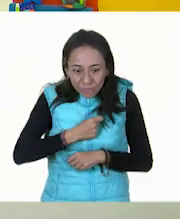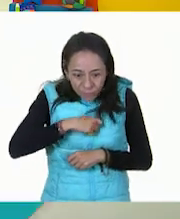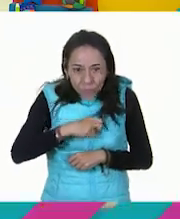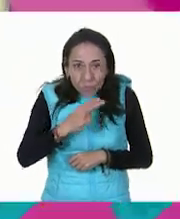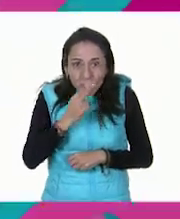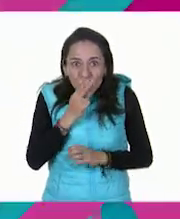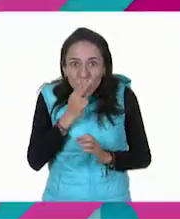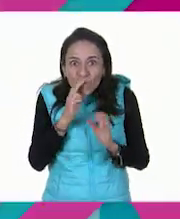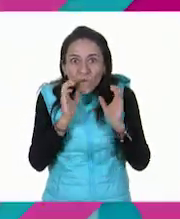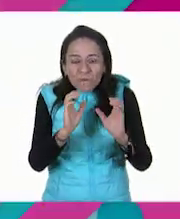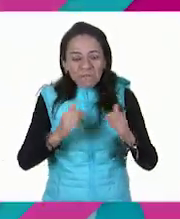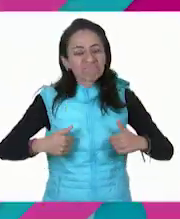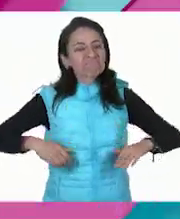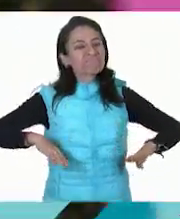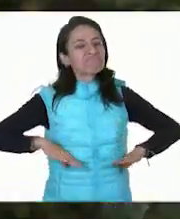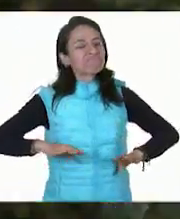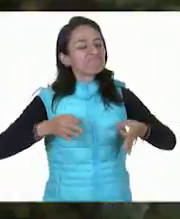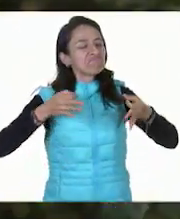a verlo.